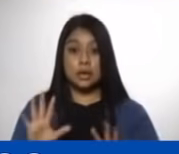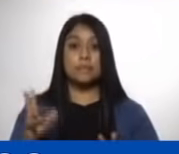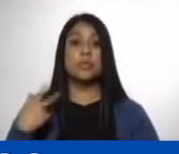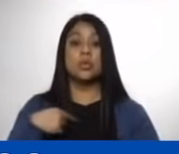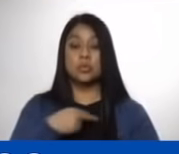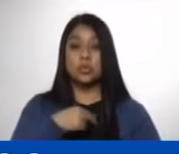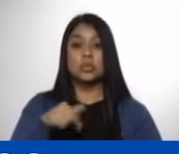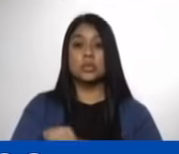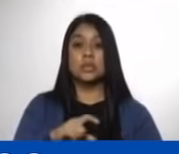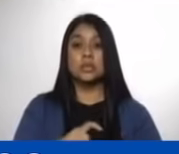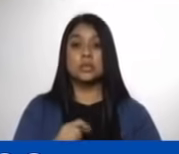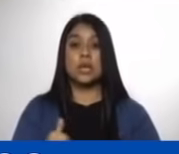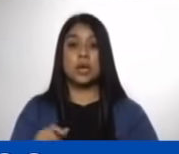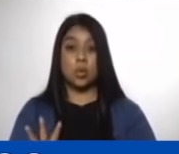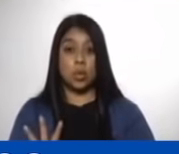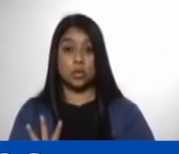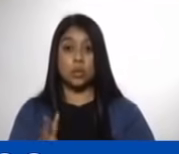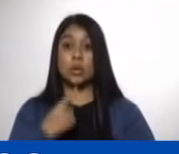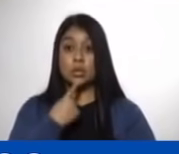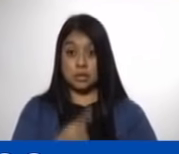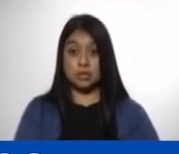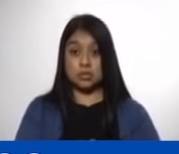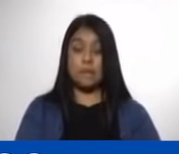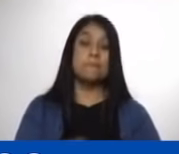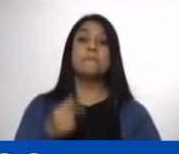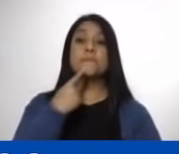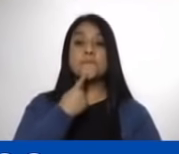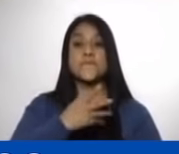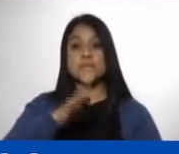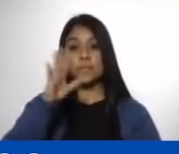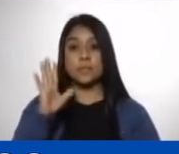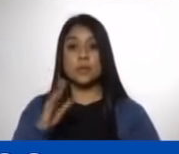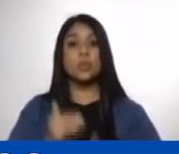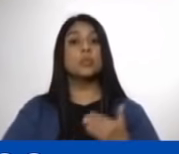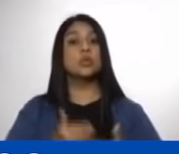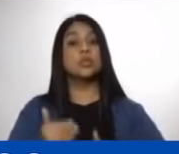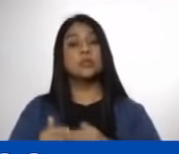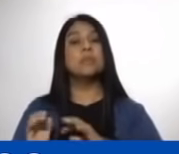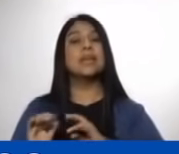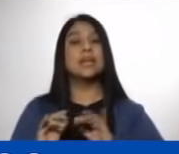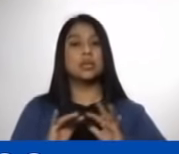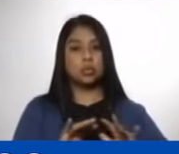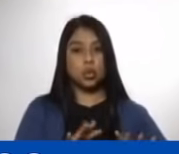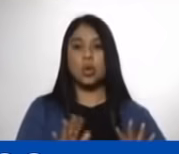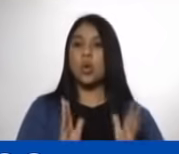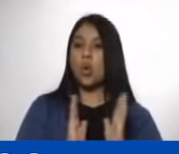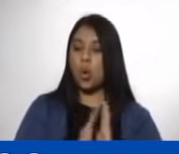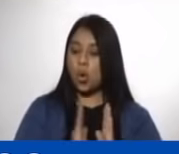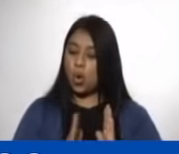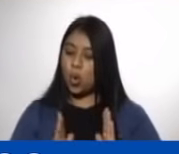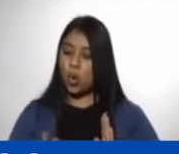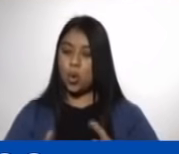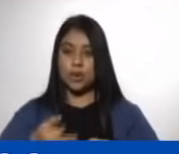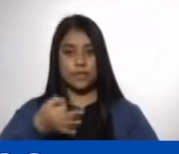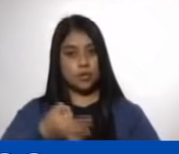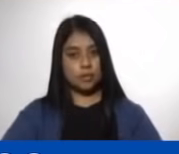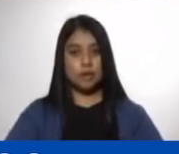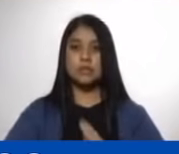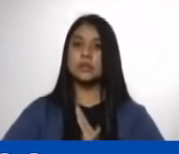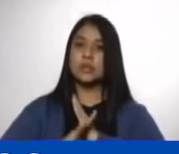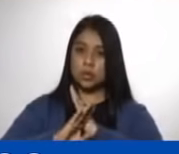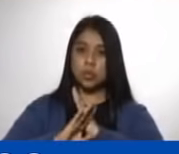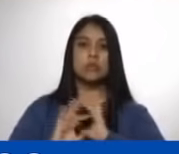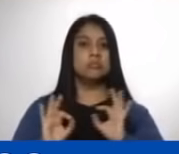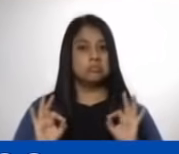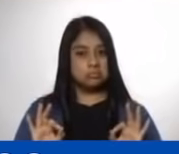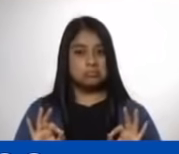del CA4, se exige el cumplimiento de un proceso migratorio regular, ordenado, formal, seguro,